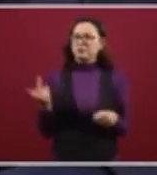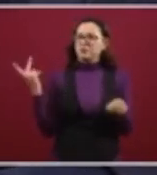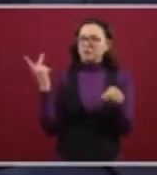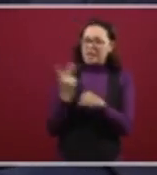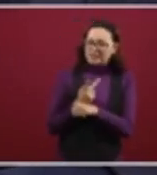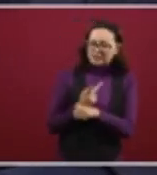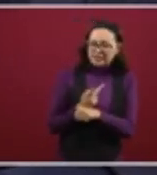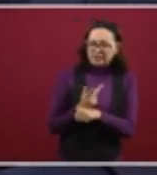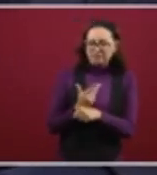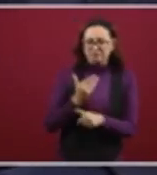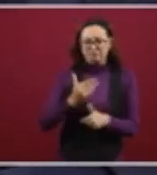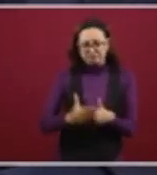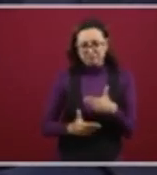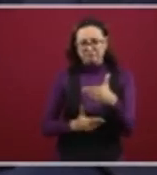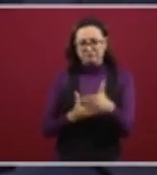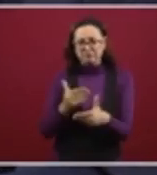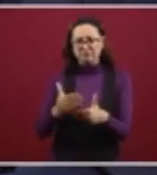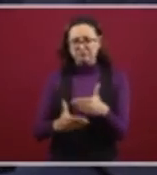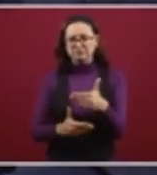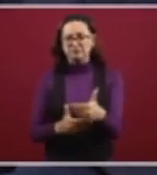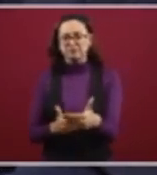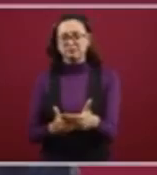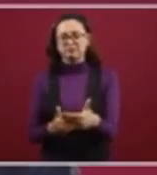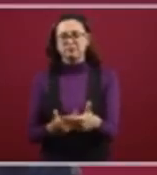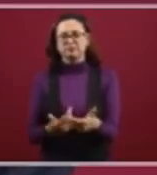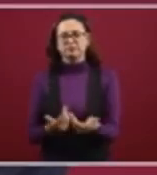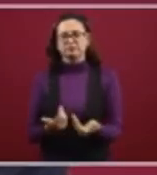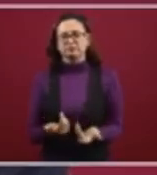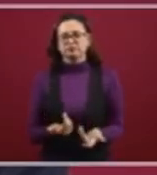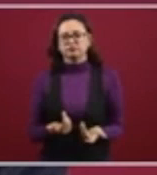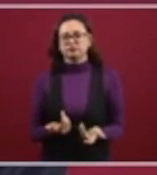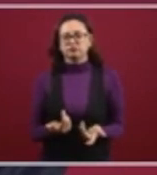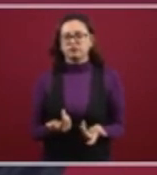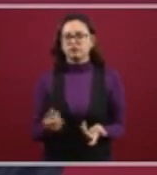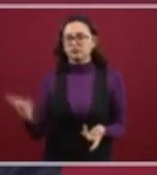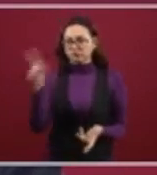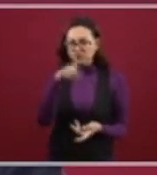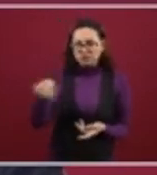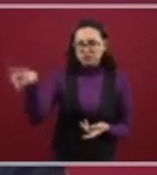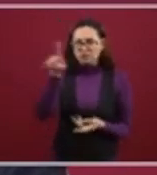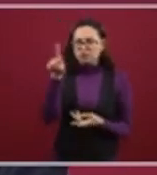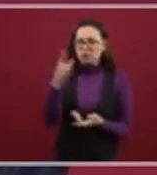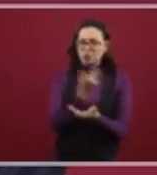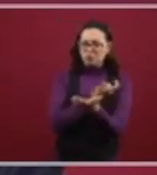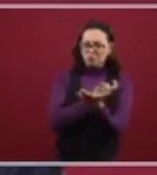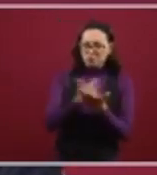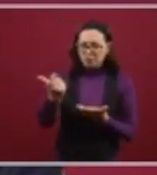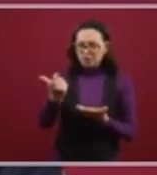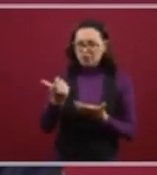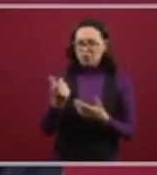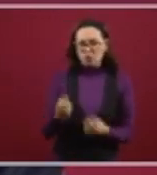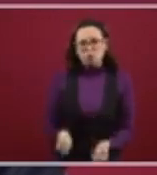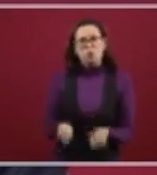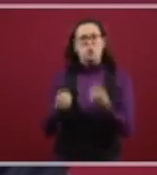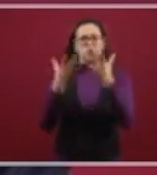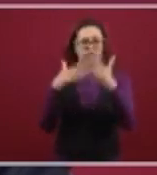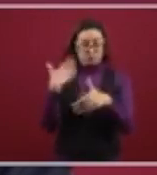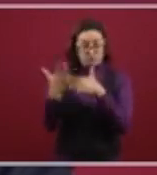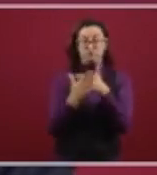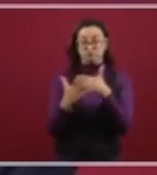cosas. ¿Cuánto están cobrando? Vamos a tener pronto una